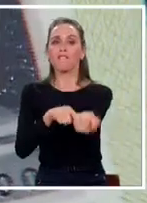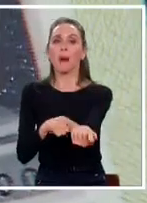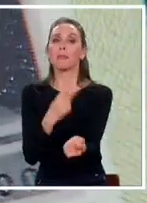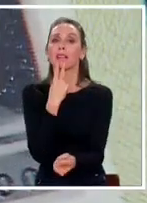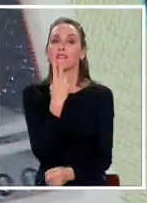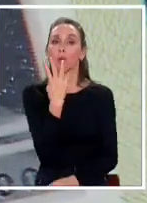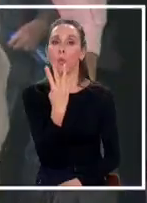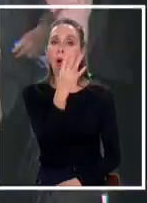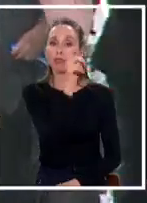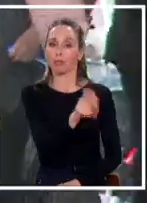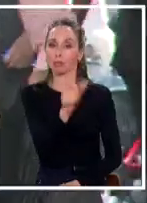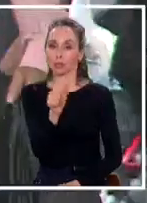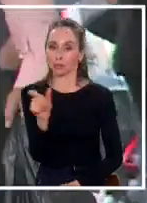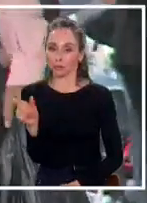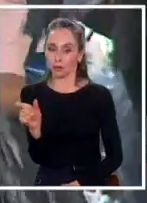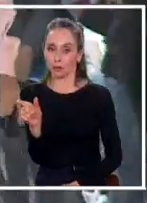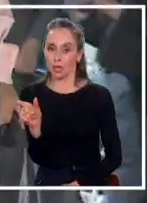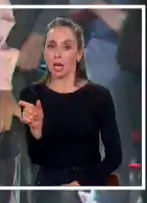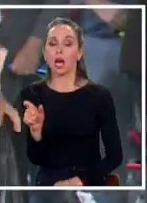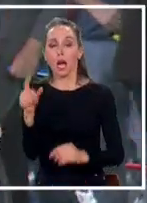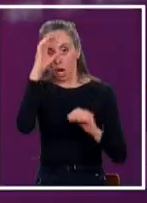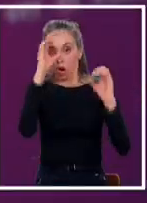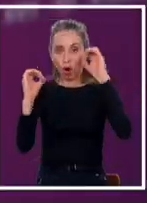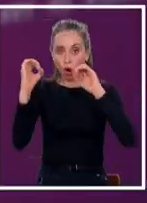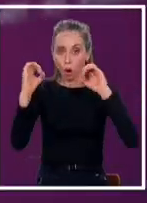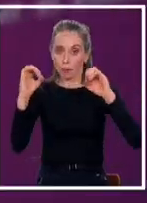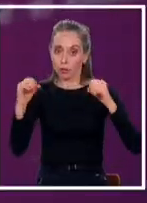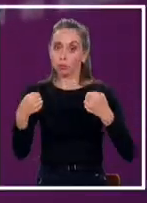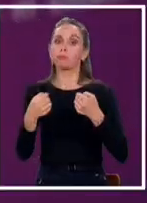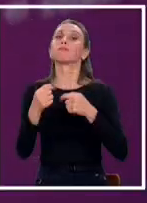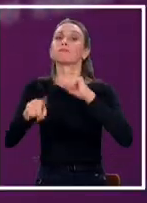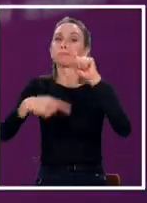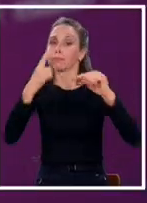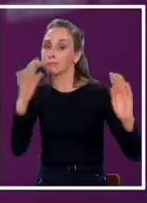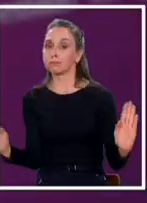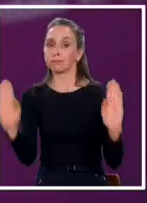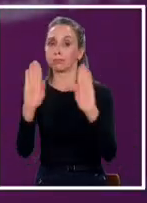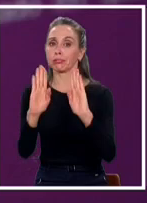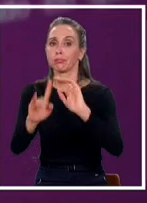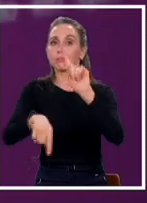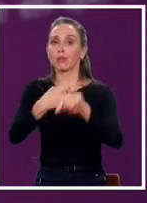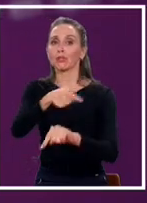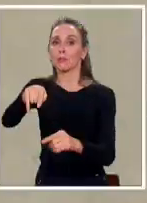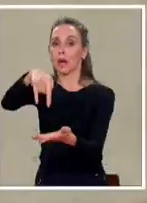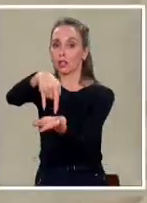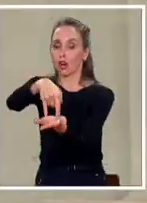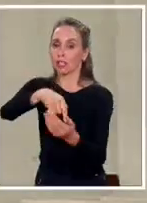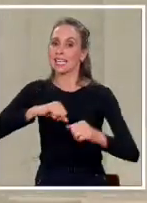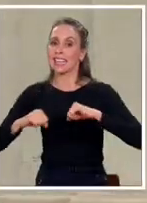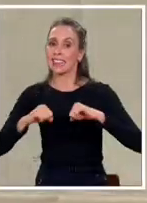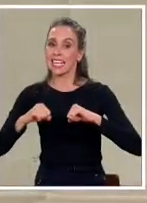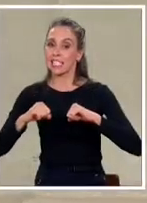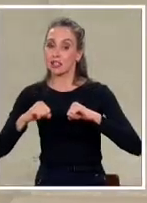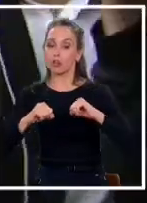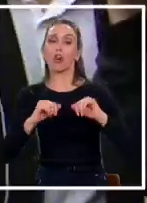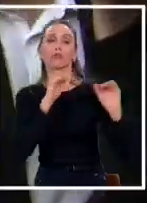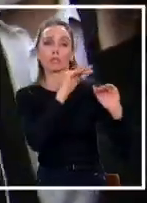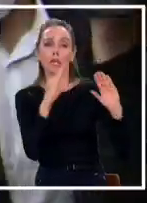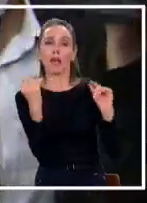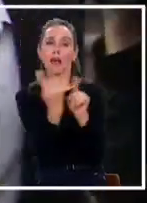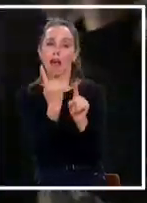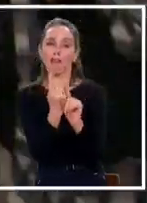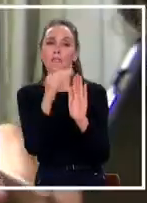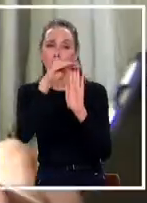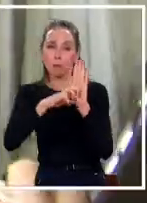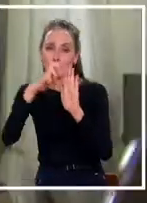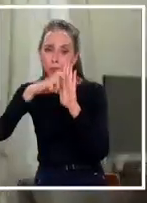de 4 integrantes. Dos posturas que se encontrarán en el Congreso la próxima semana. Tensión entre los llamados a dialogar por una